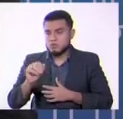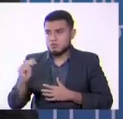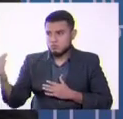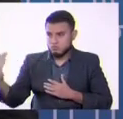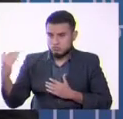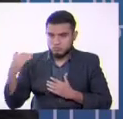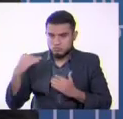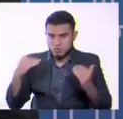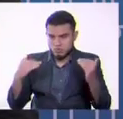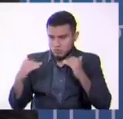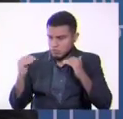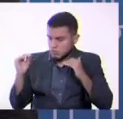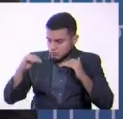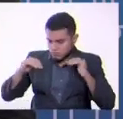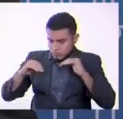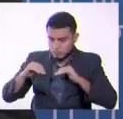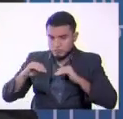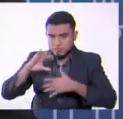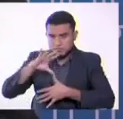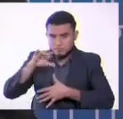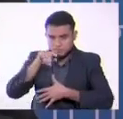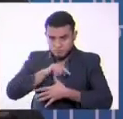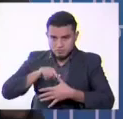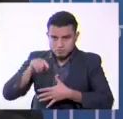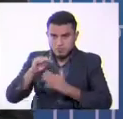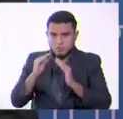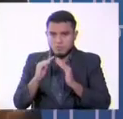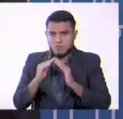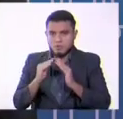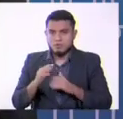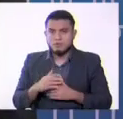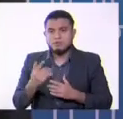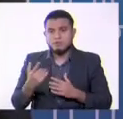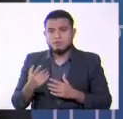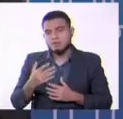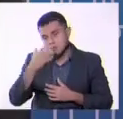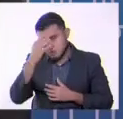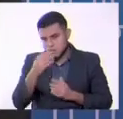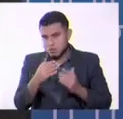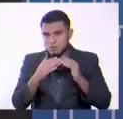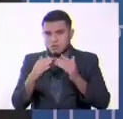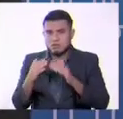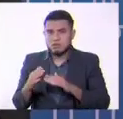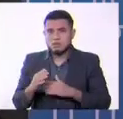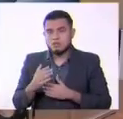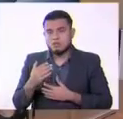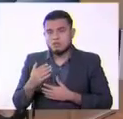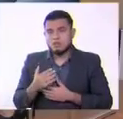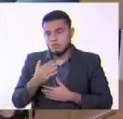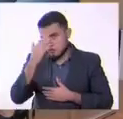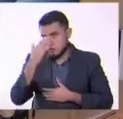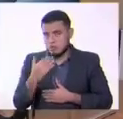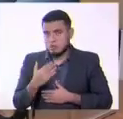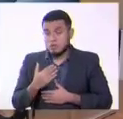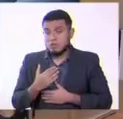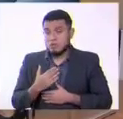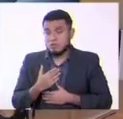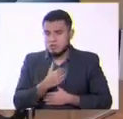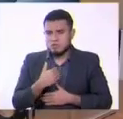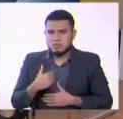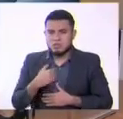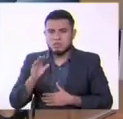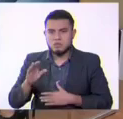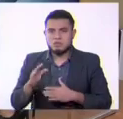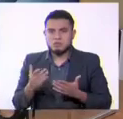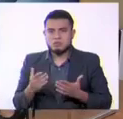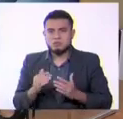todo con la idea de una religión diferente, cristianos en su mayoría. Ellos vienen con la idea